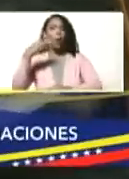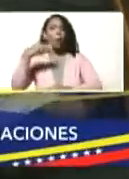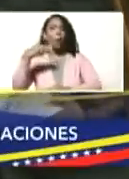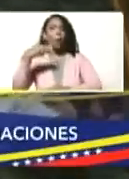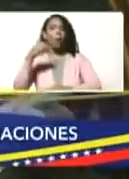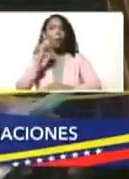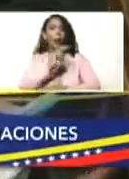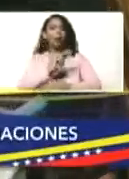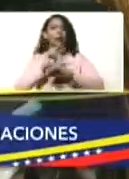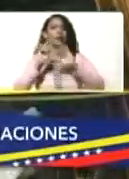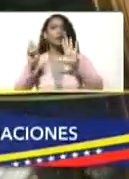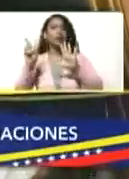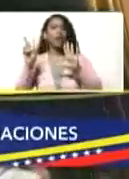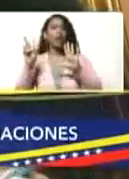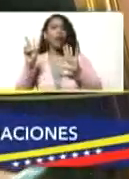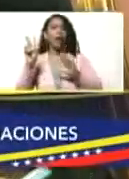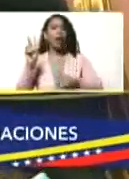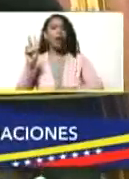COP27 en Egipto